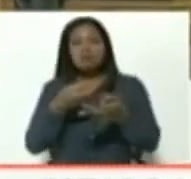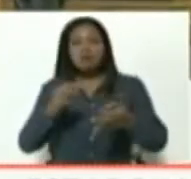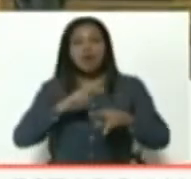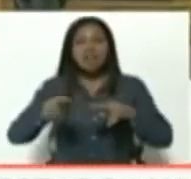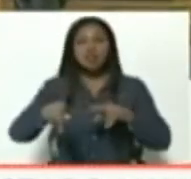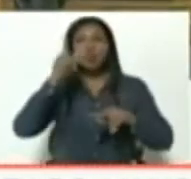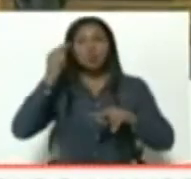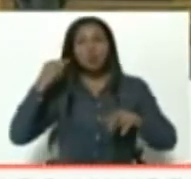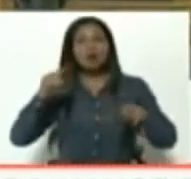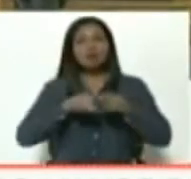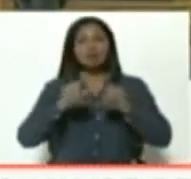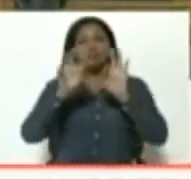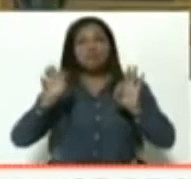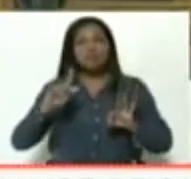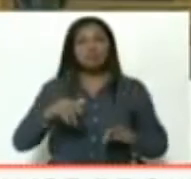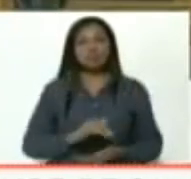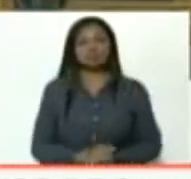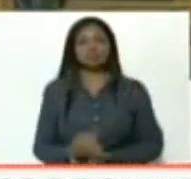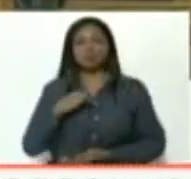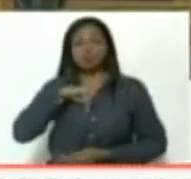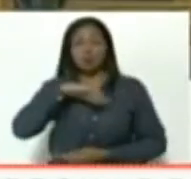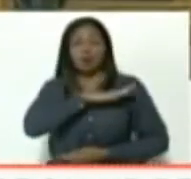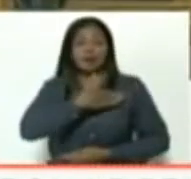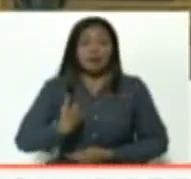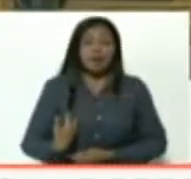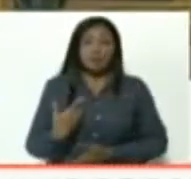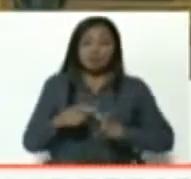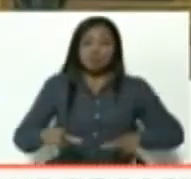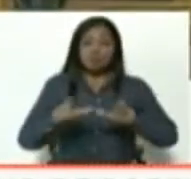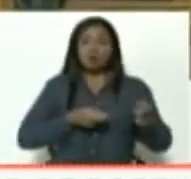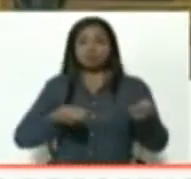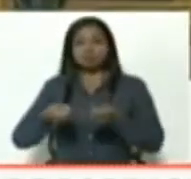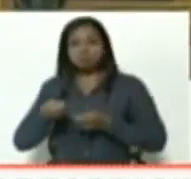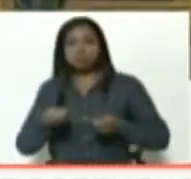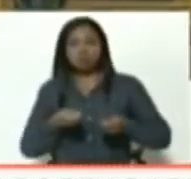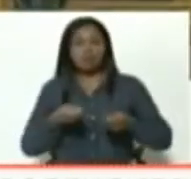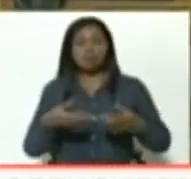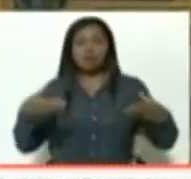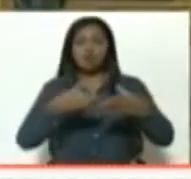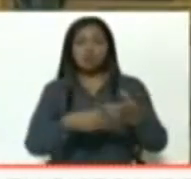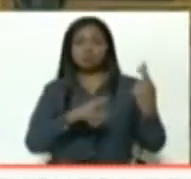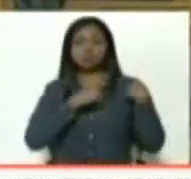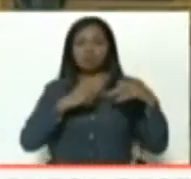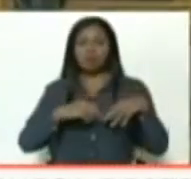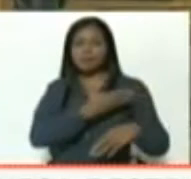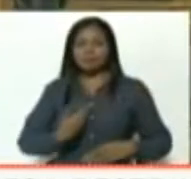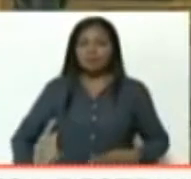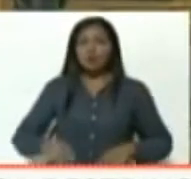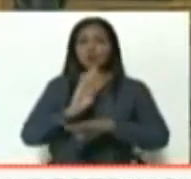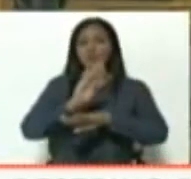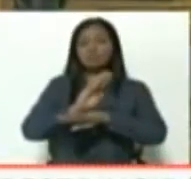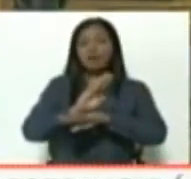niñas y nuestros niños. Queremos, desde este puesto de comando de la Comisión Presidencial para la